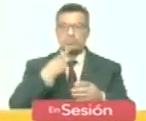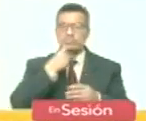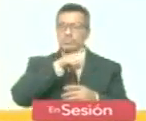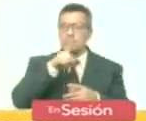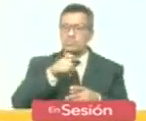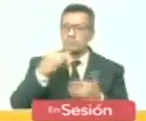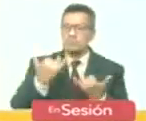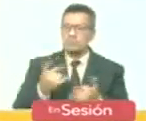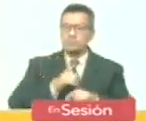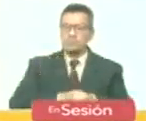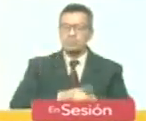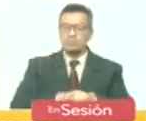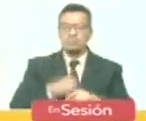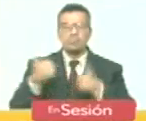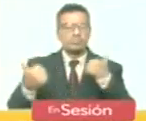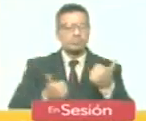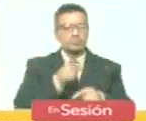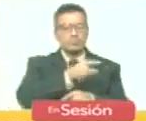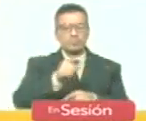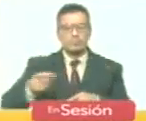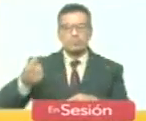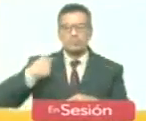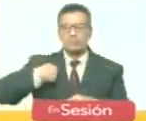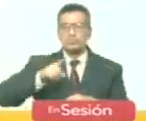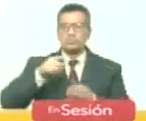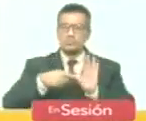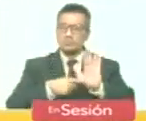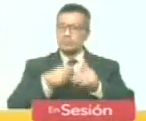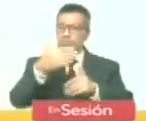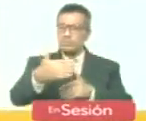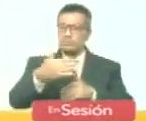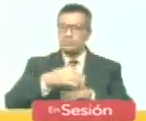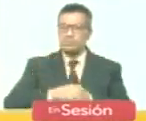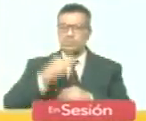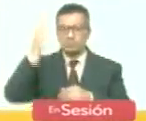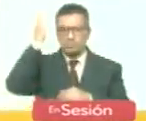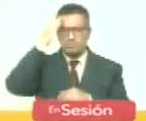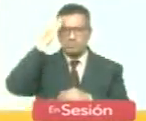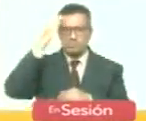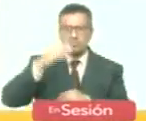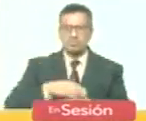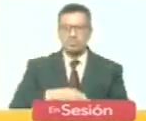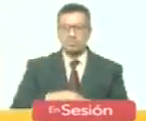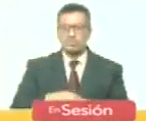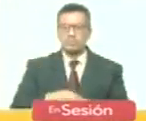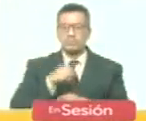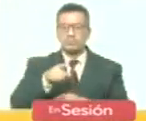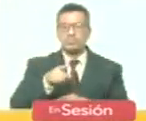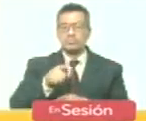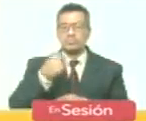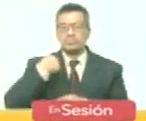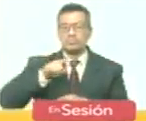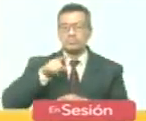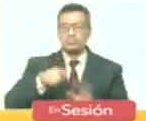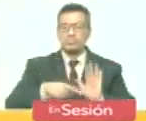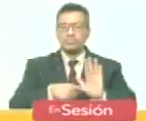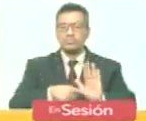ahora, ¿cuántos de esos que teníamos al frente sabían que a quien tenían al